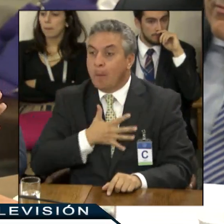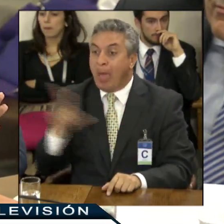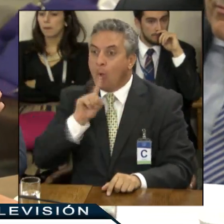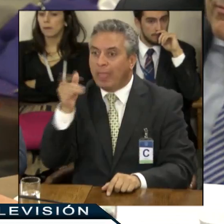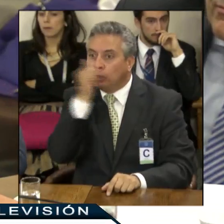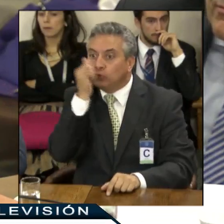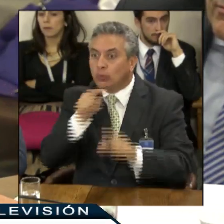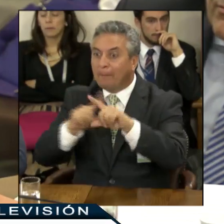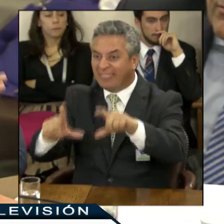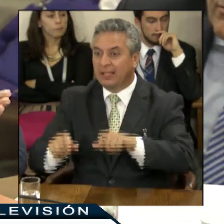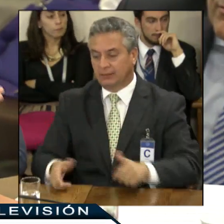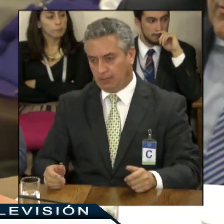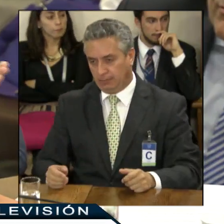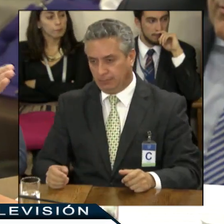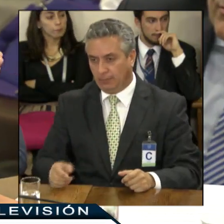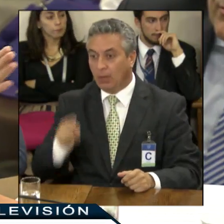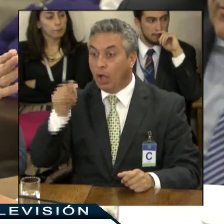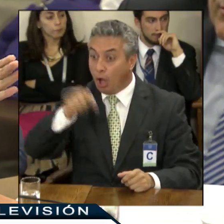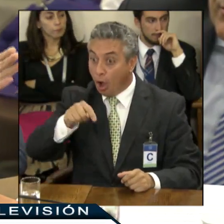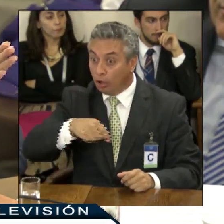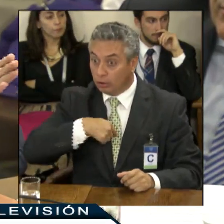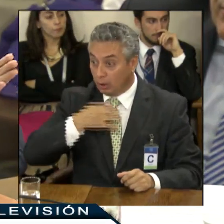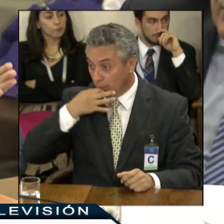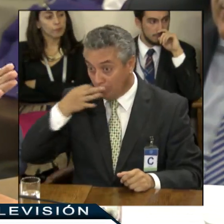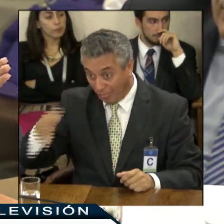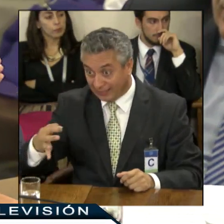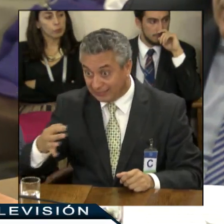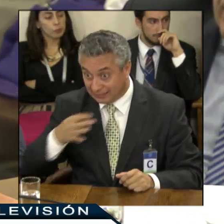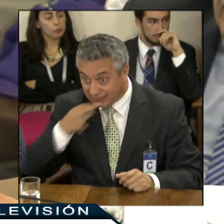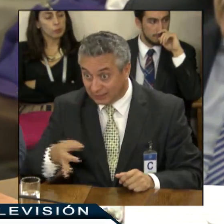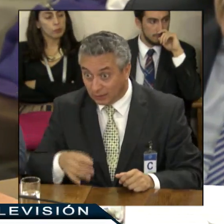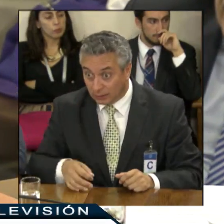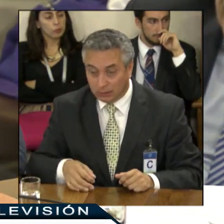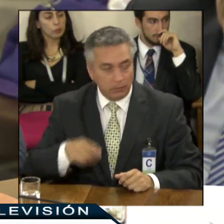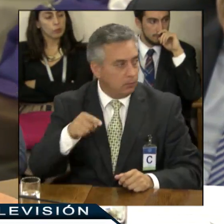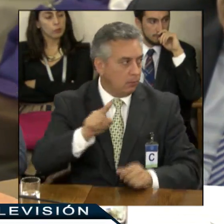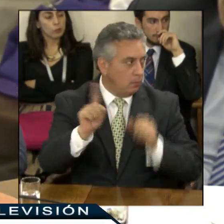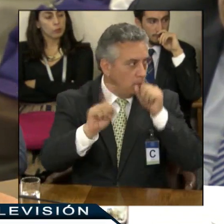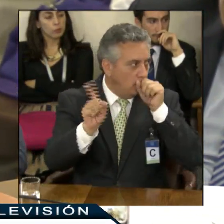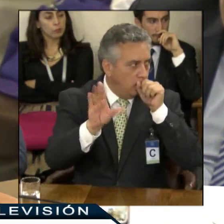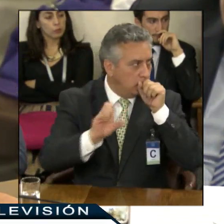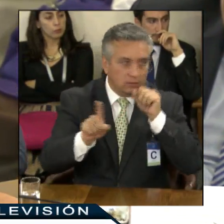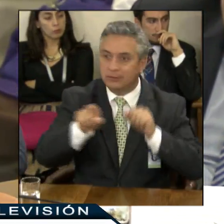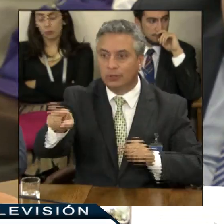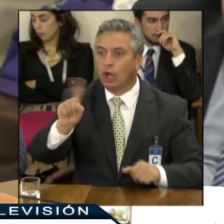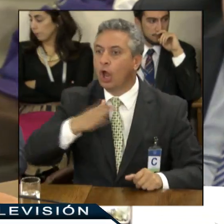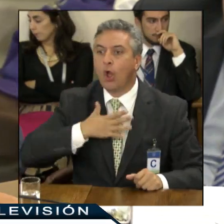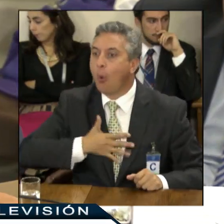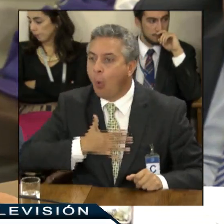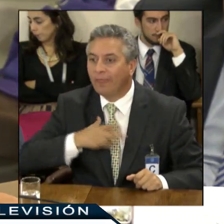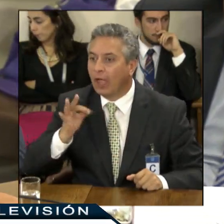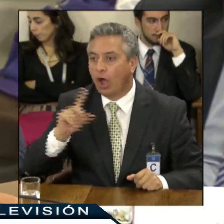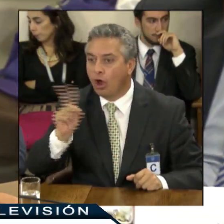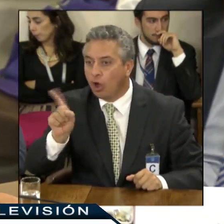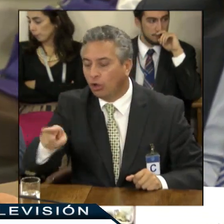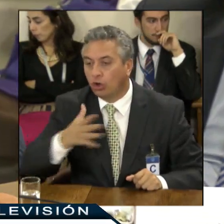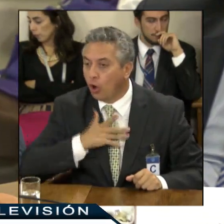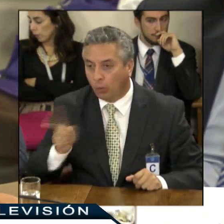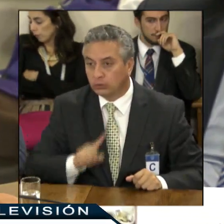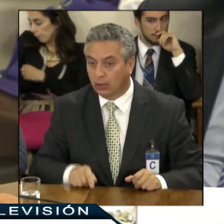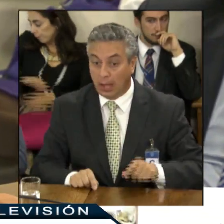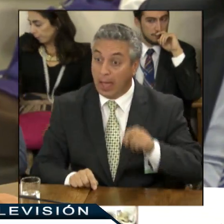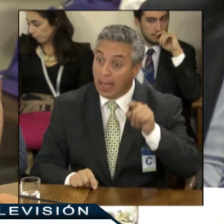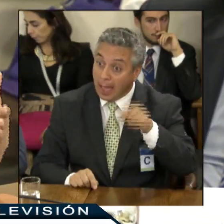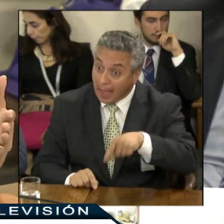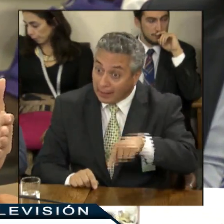Ah entonces hoy día lo que tenemos que decir es sabes queé No no es que les guste o no eso lo que aquí